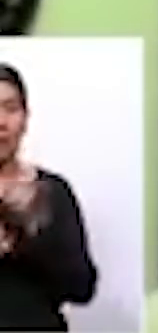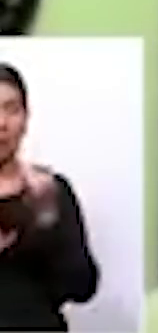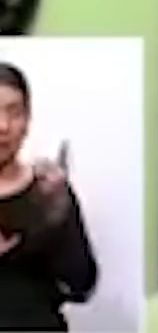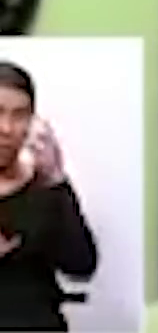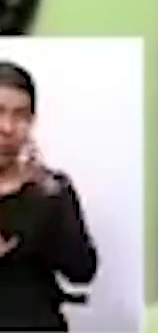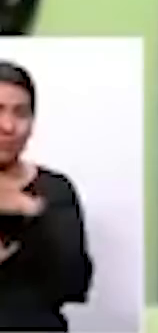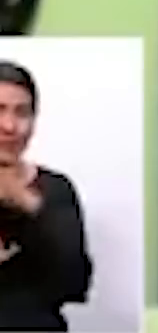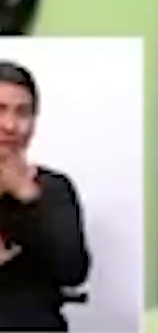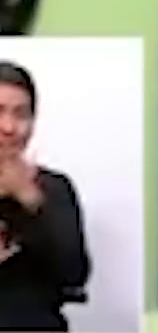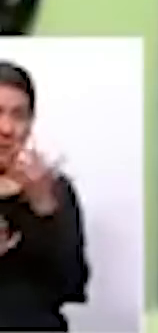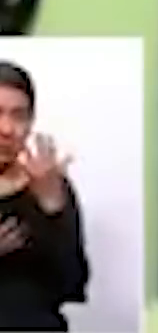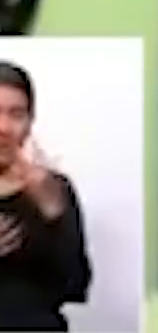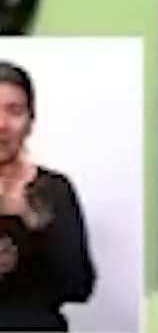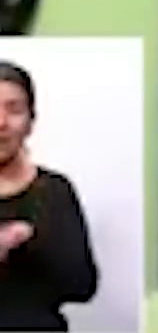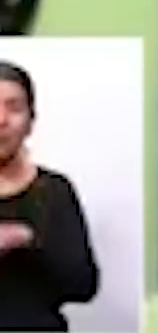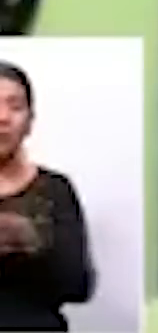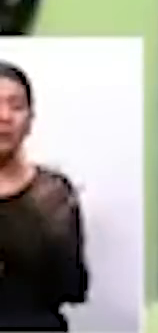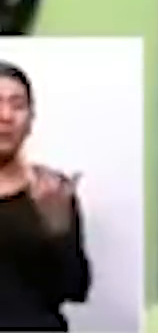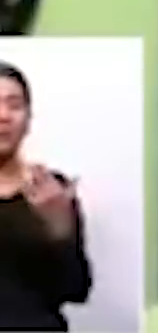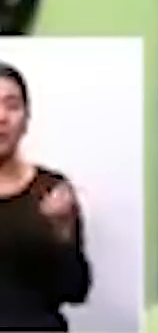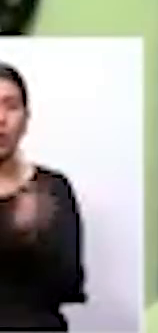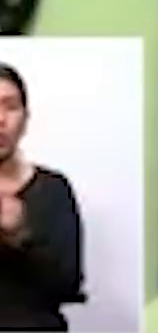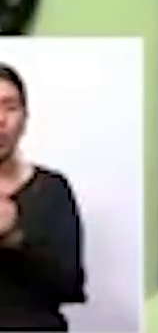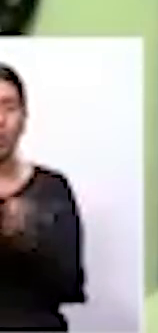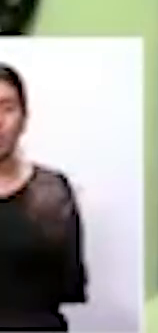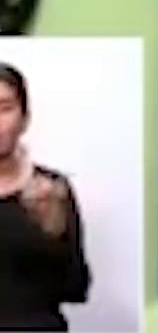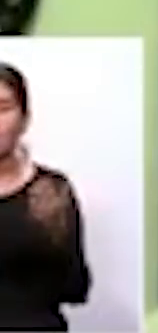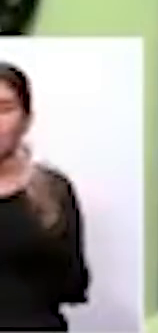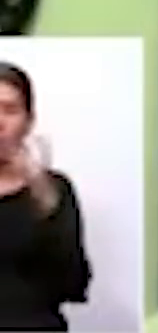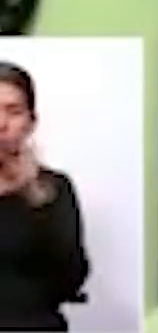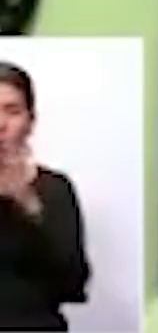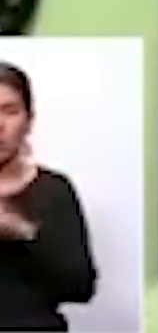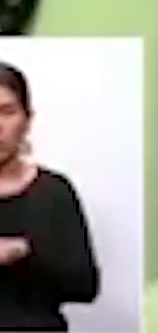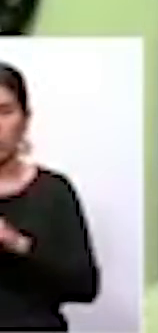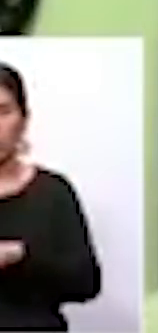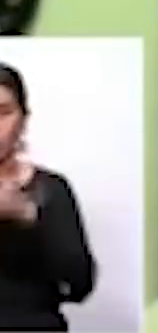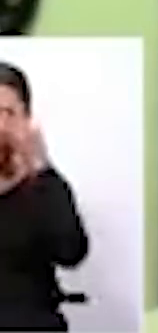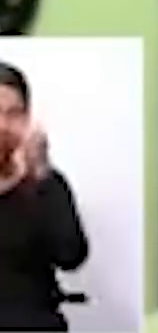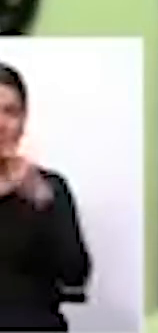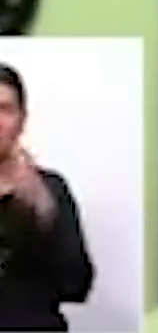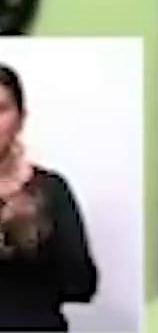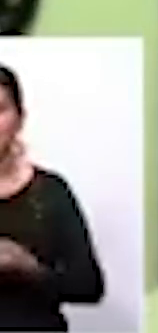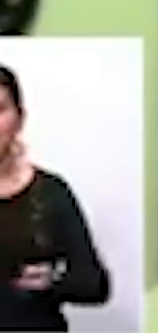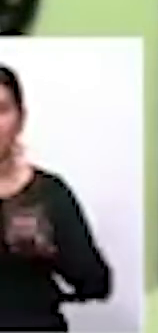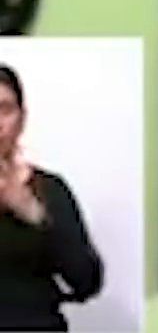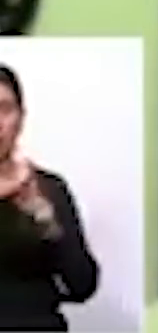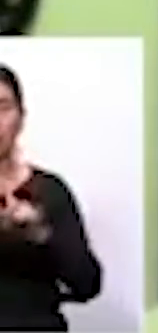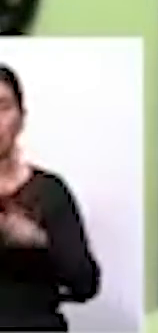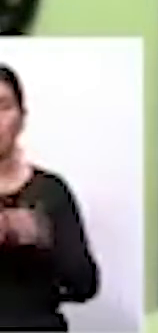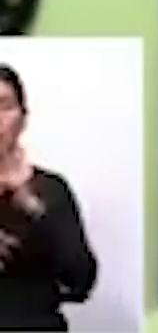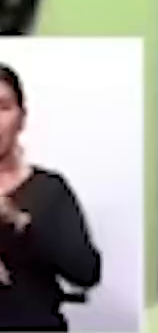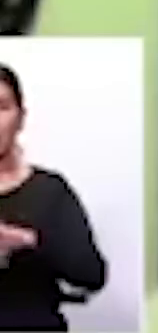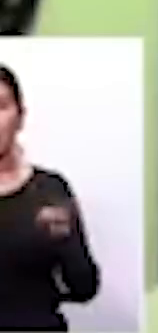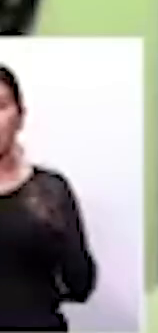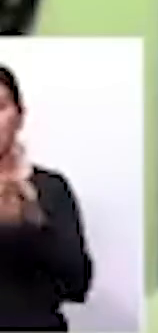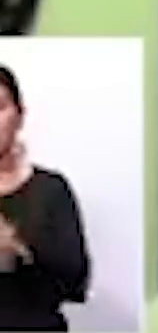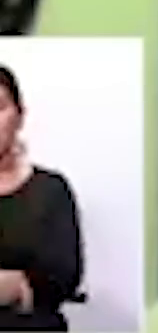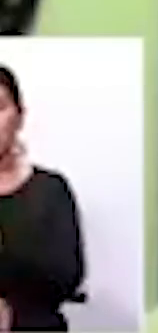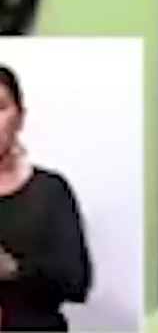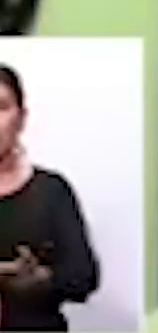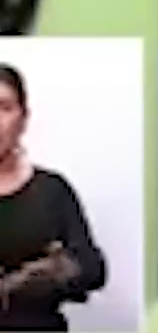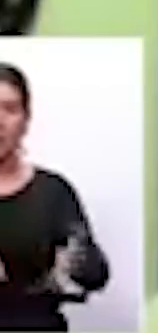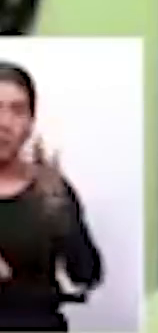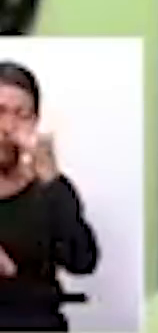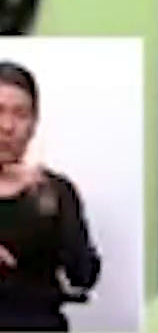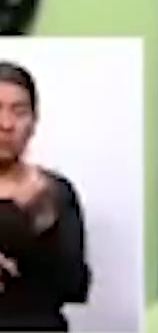tiempo Luis Fernando Camacho, el comité interinstitucional? ¿Para qué? ¿Por qué alargar esto más? 13 días,